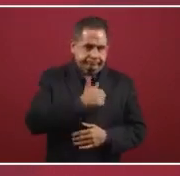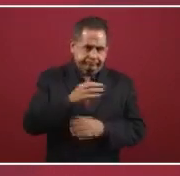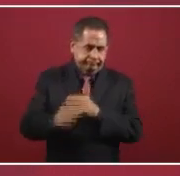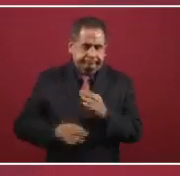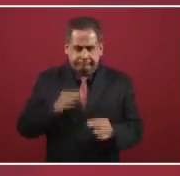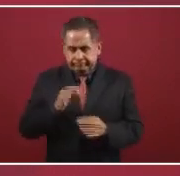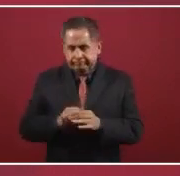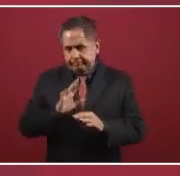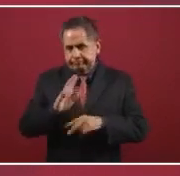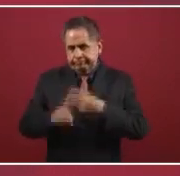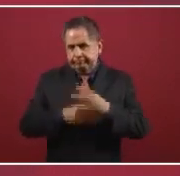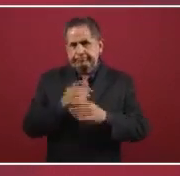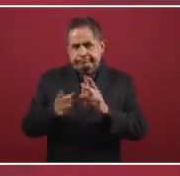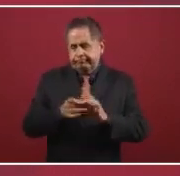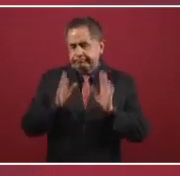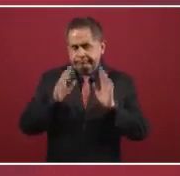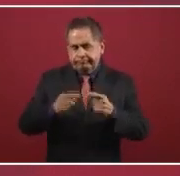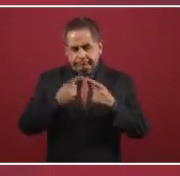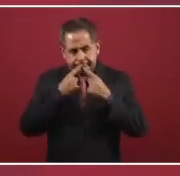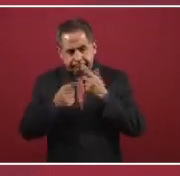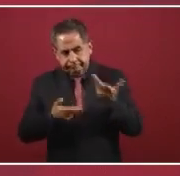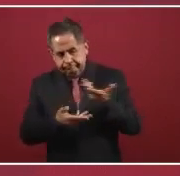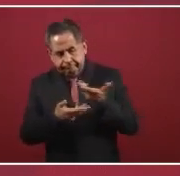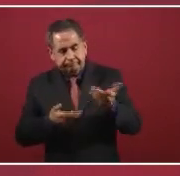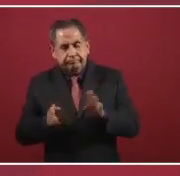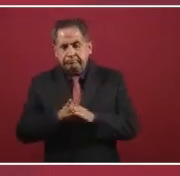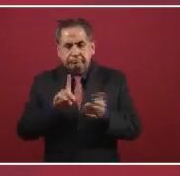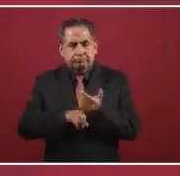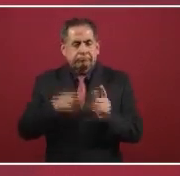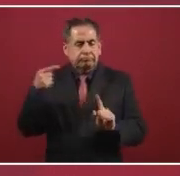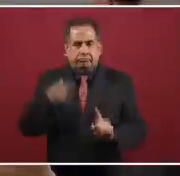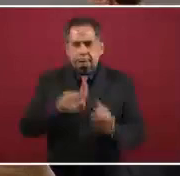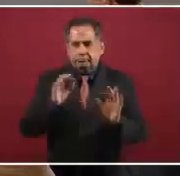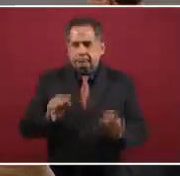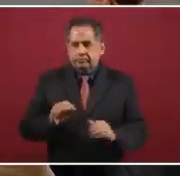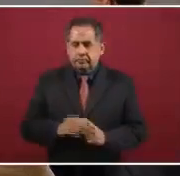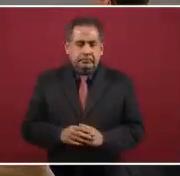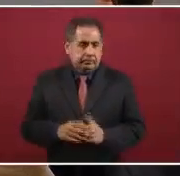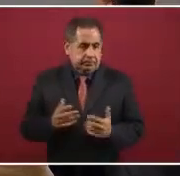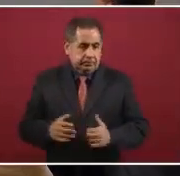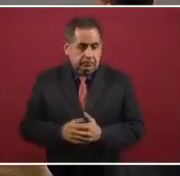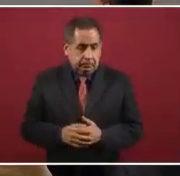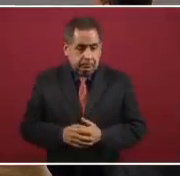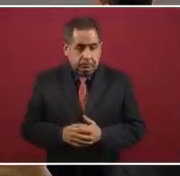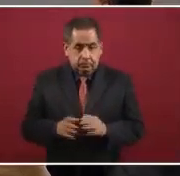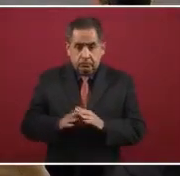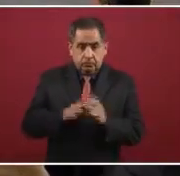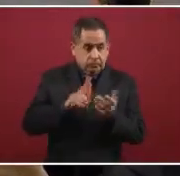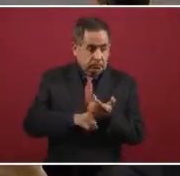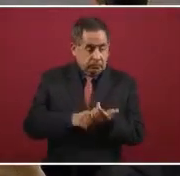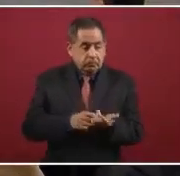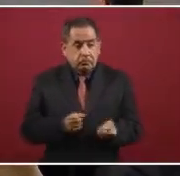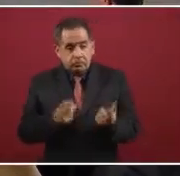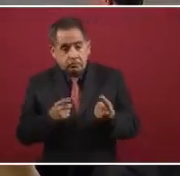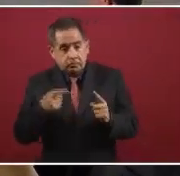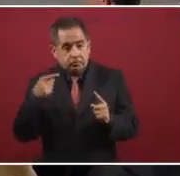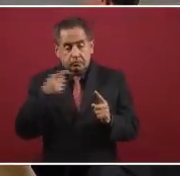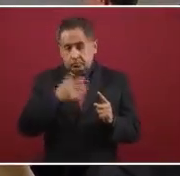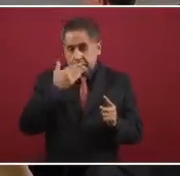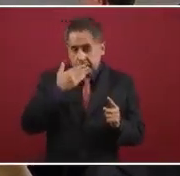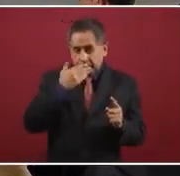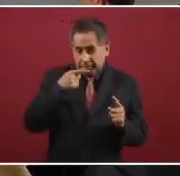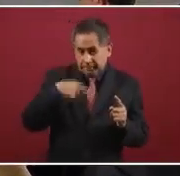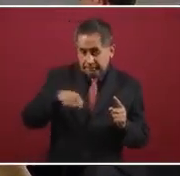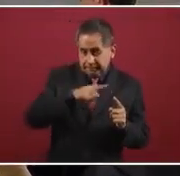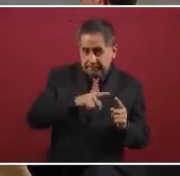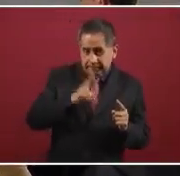al momento de realizar la negociación específica. Es decir, cuánto podría transportar en términos de unidades,